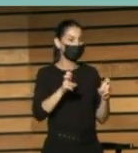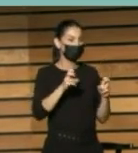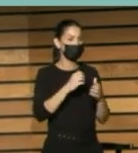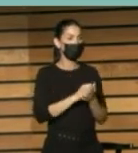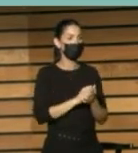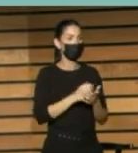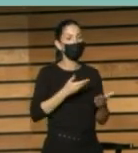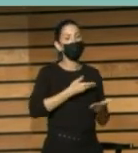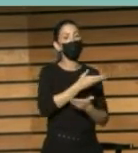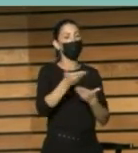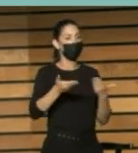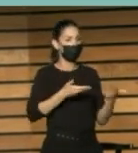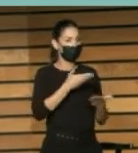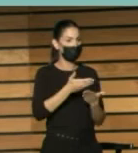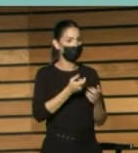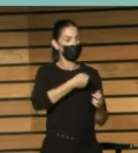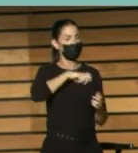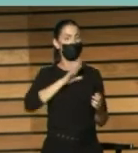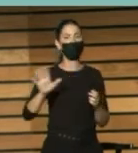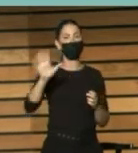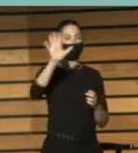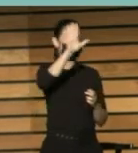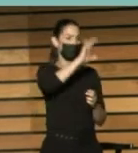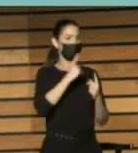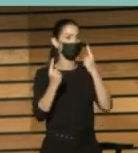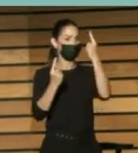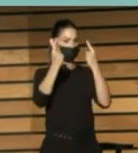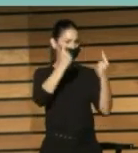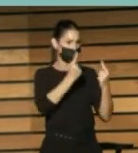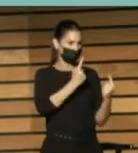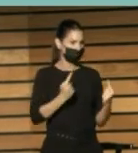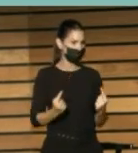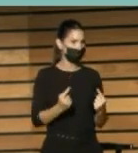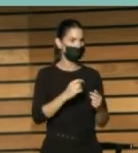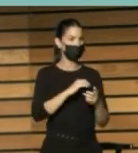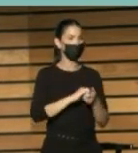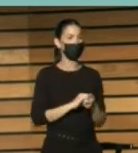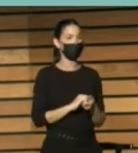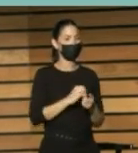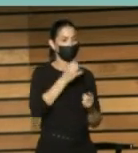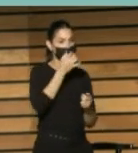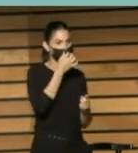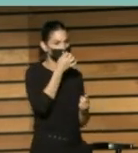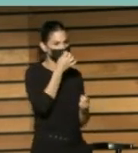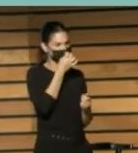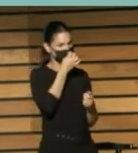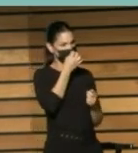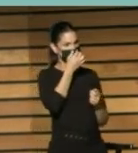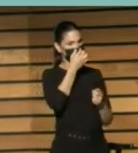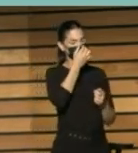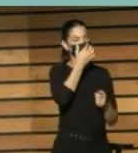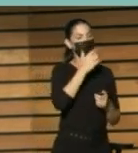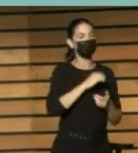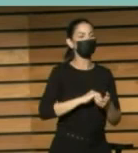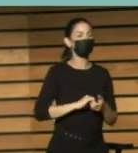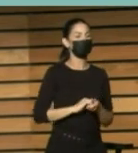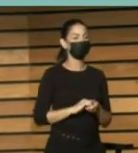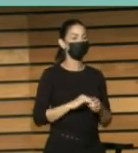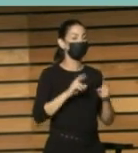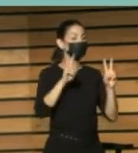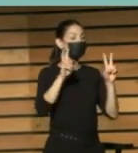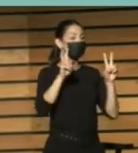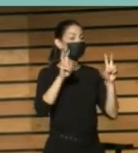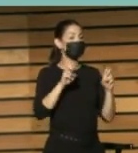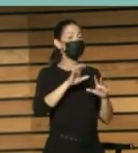las comunidades autónomas, y ahí tenemos los fondos Next Generation que han permitido que se disponga de 10